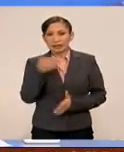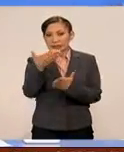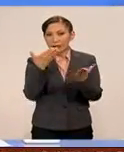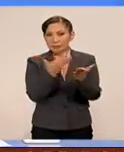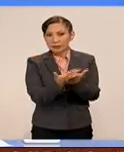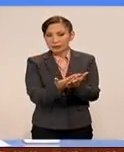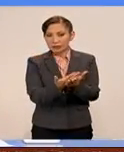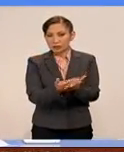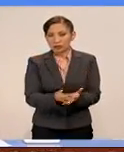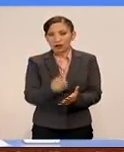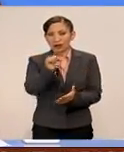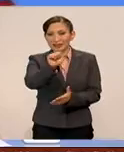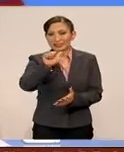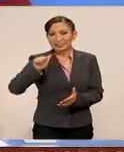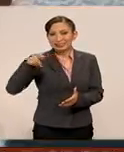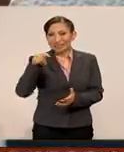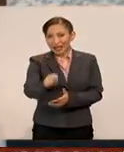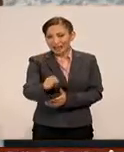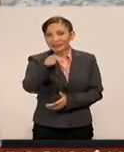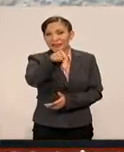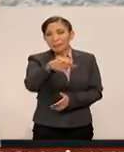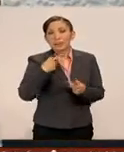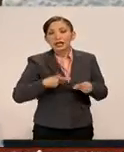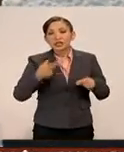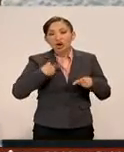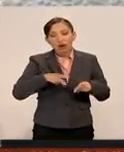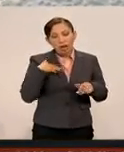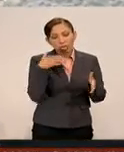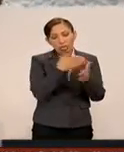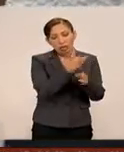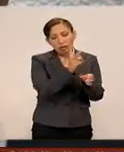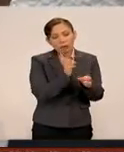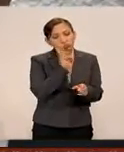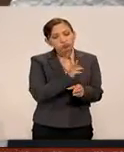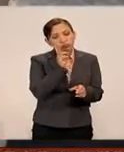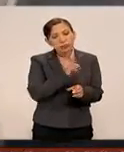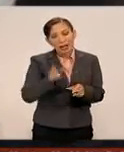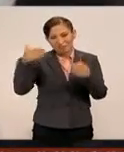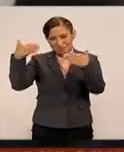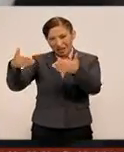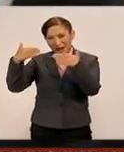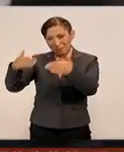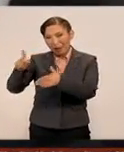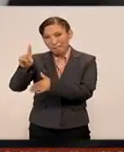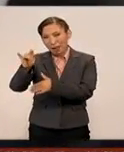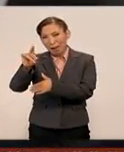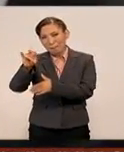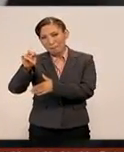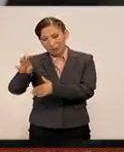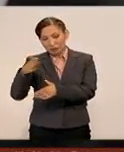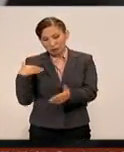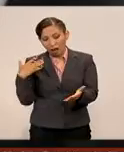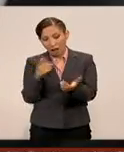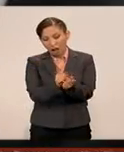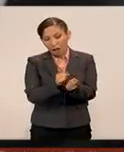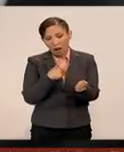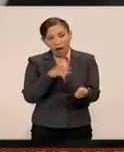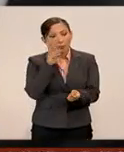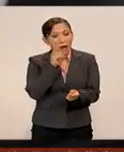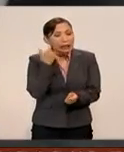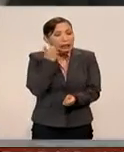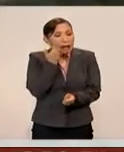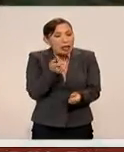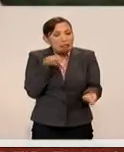de Administración Tributaria, el SAT, afirmó que las personas investigadas por el caso Panama Papers ya se acercaron a la auditoría fiscal para